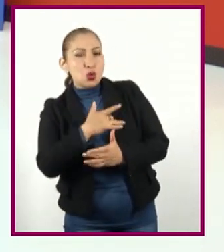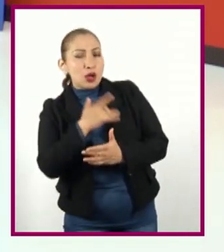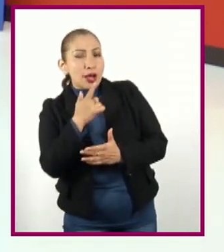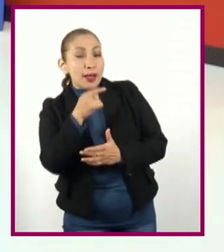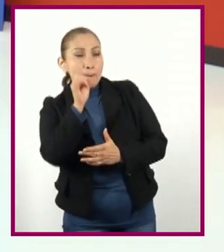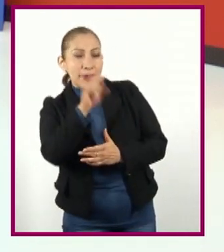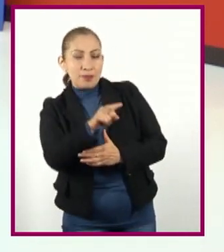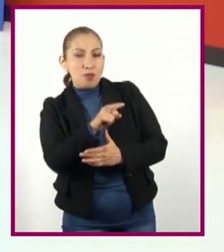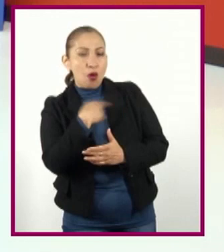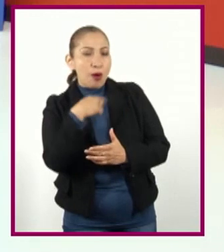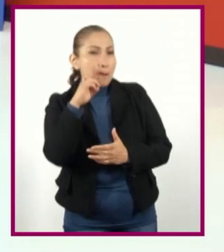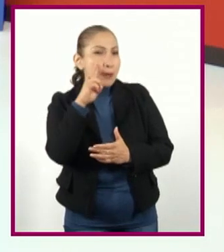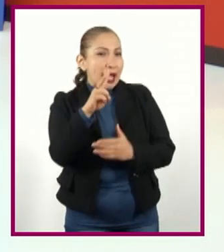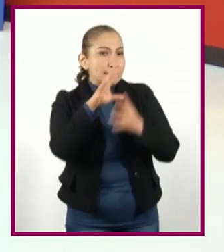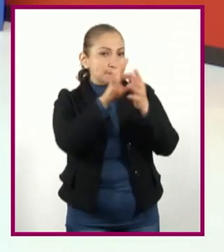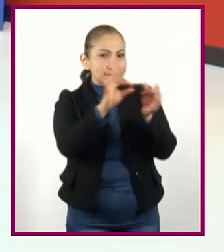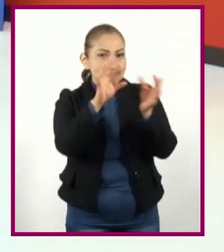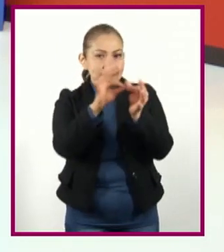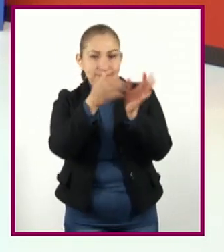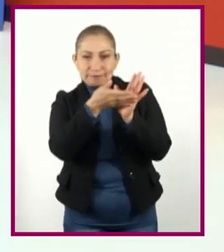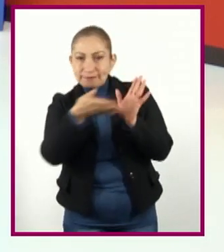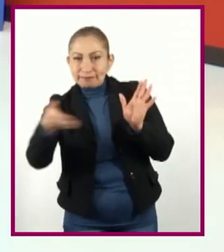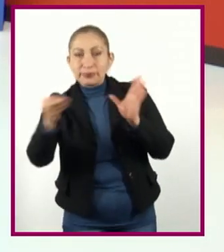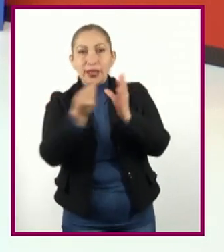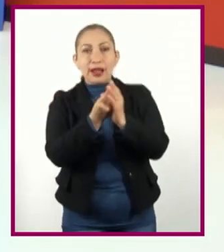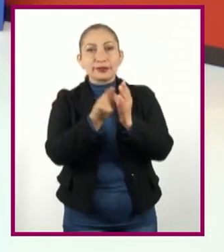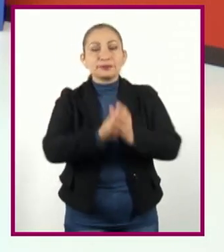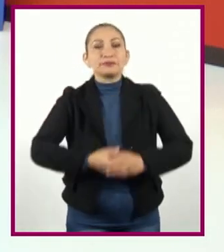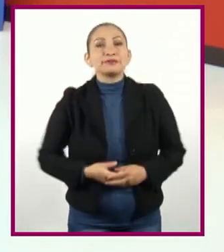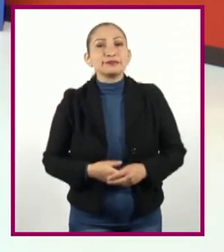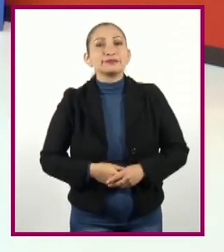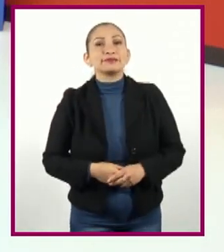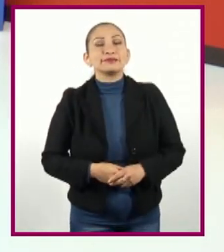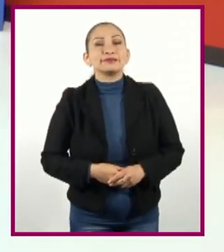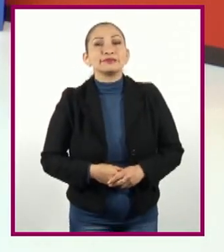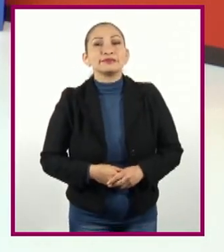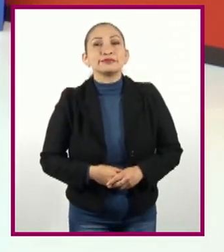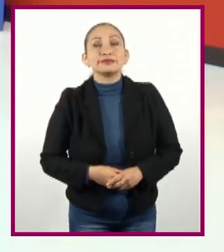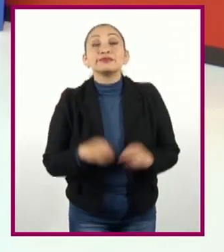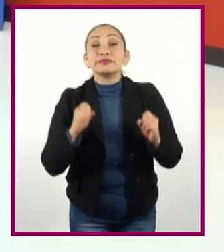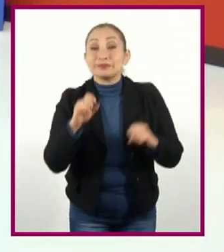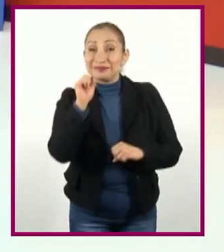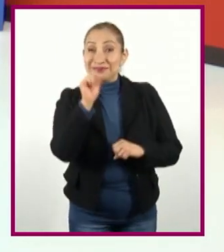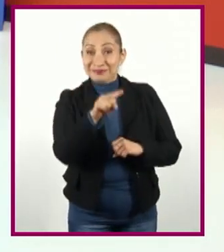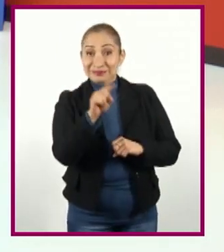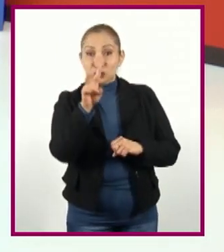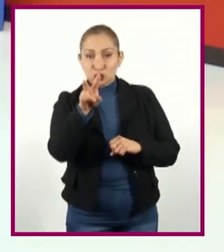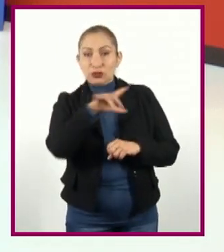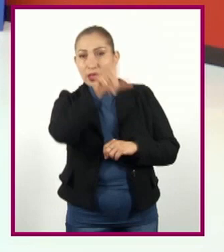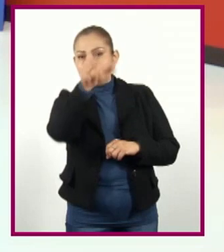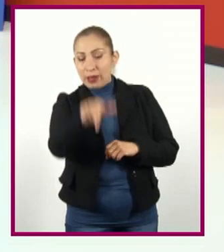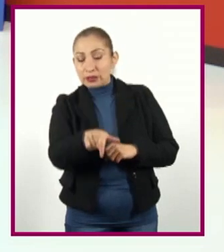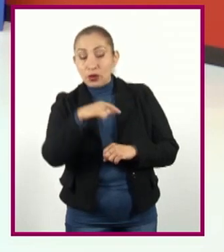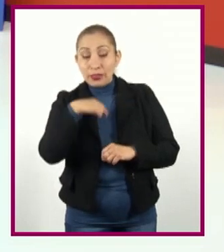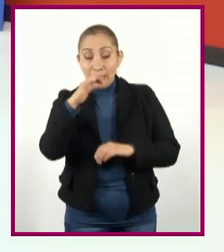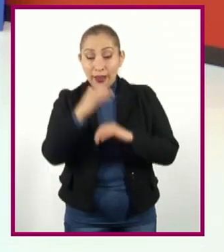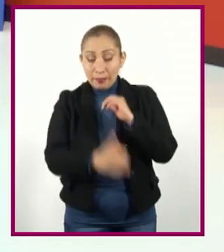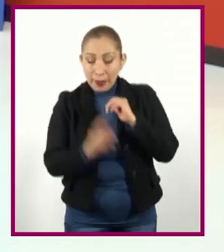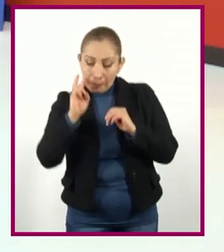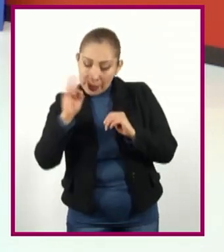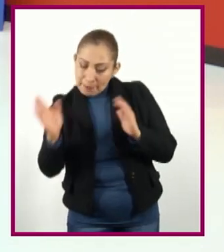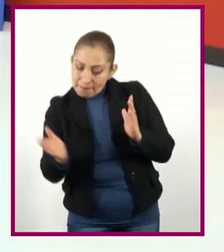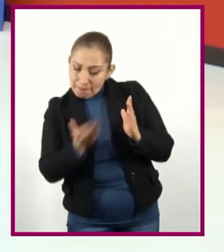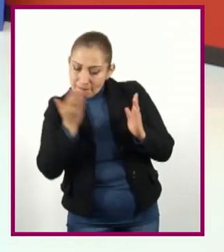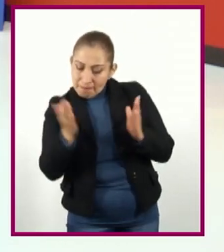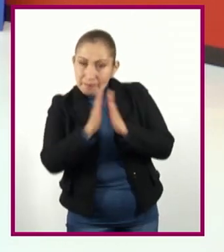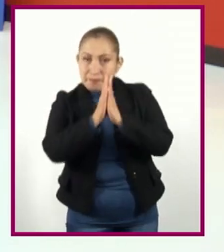al resolver los planteamientos de esta sesión. Muchas de estas las podrán resolver al momento de consultar su libro